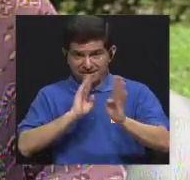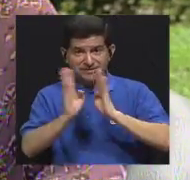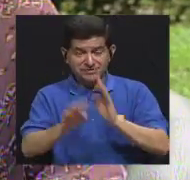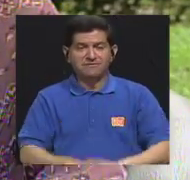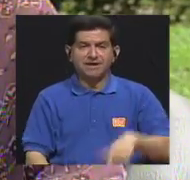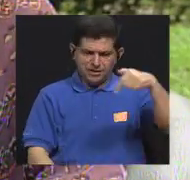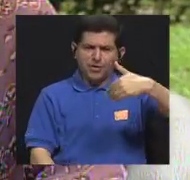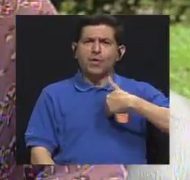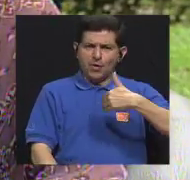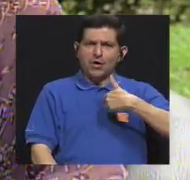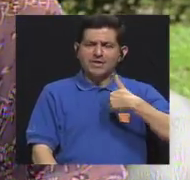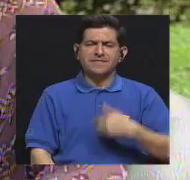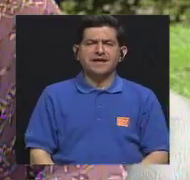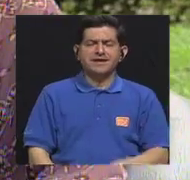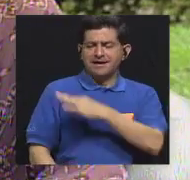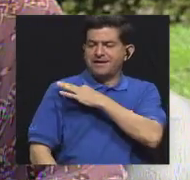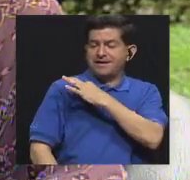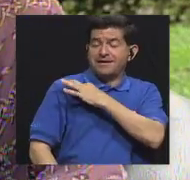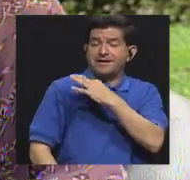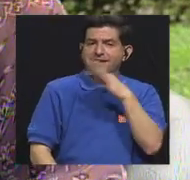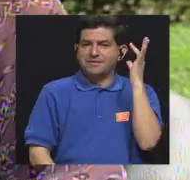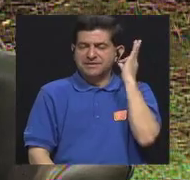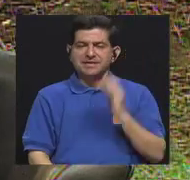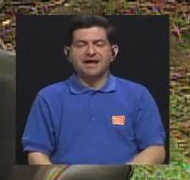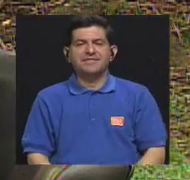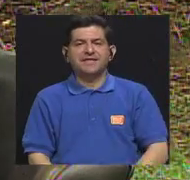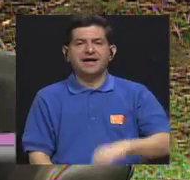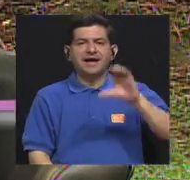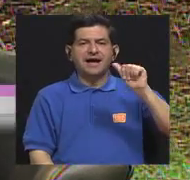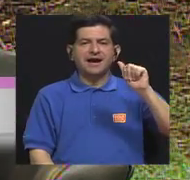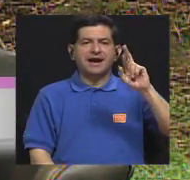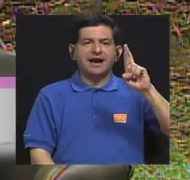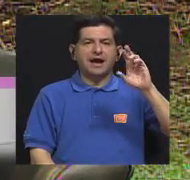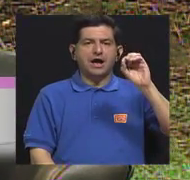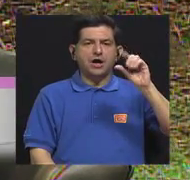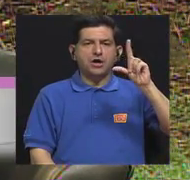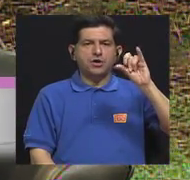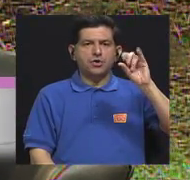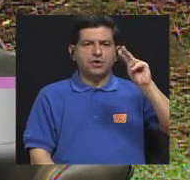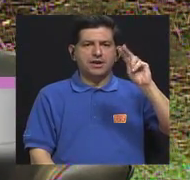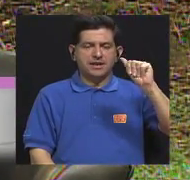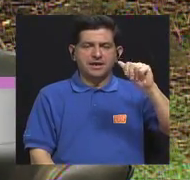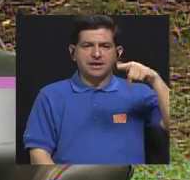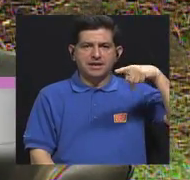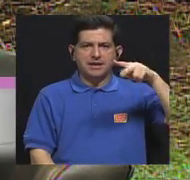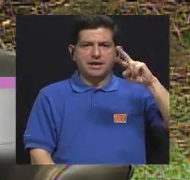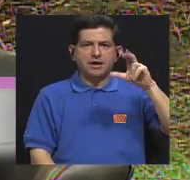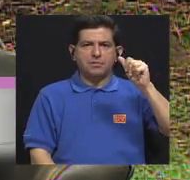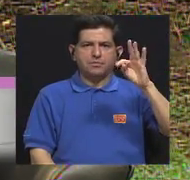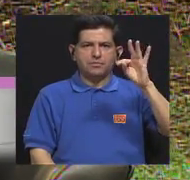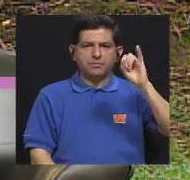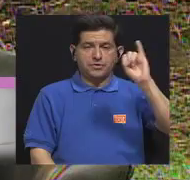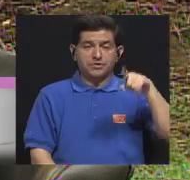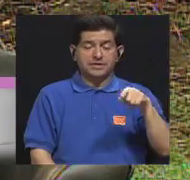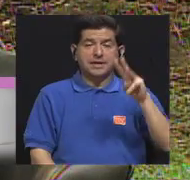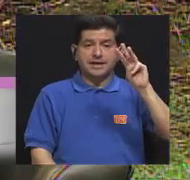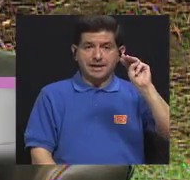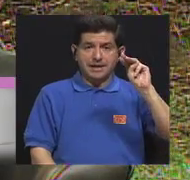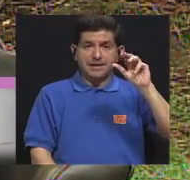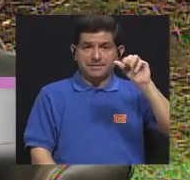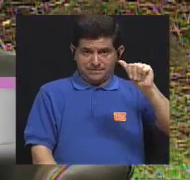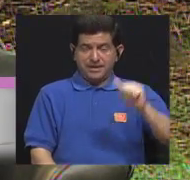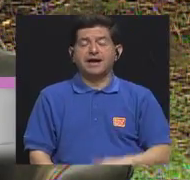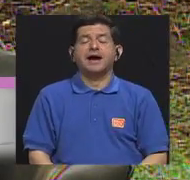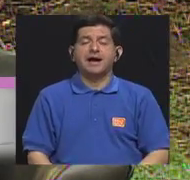para ello contamos con la presencia de nuestra invitada. Se trata de Carolina Proti. Ella es máster en docencia, psicóloga y también diplomada